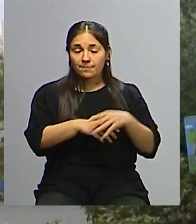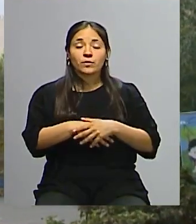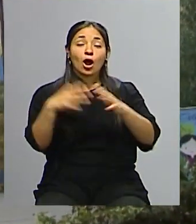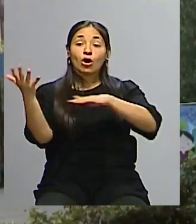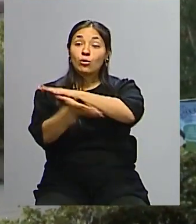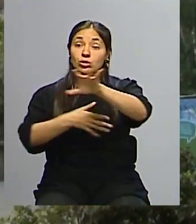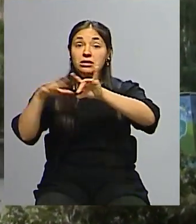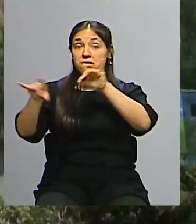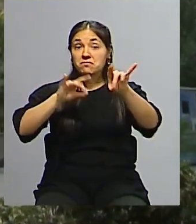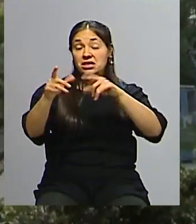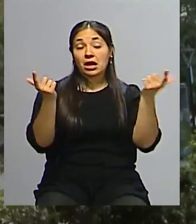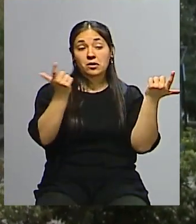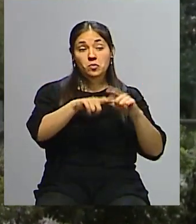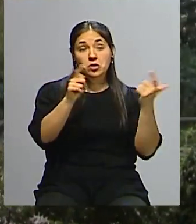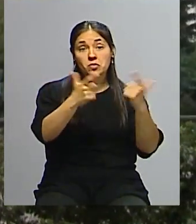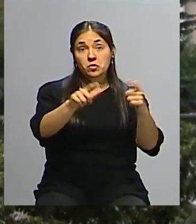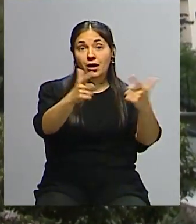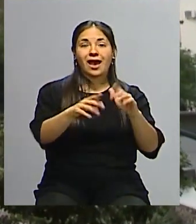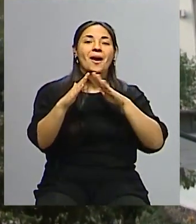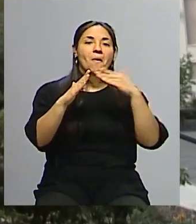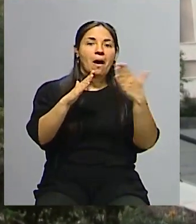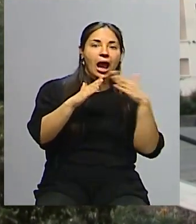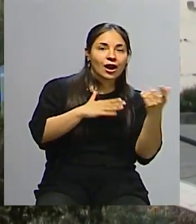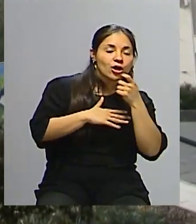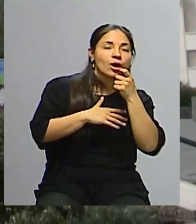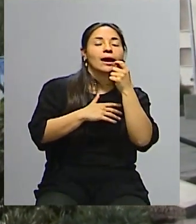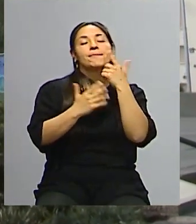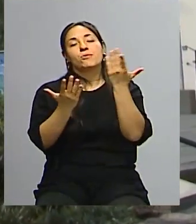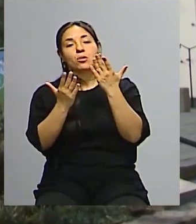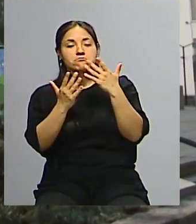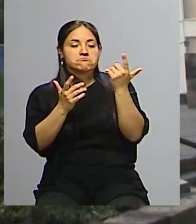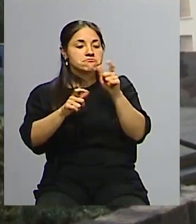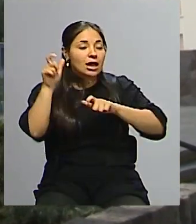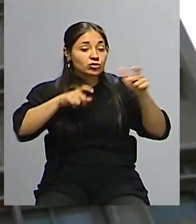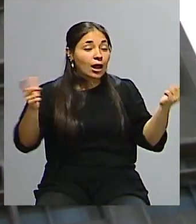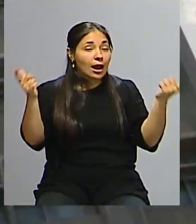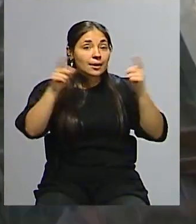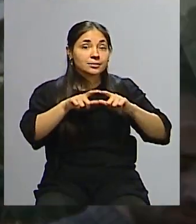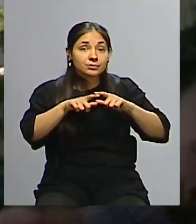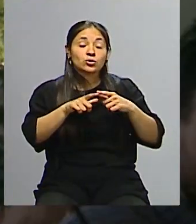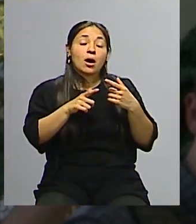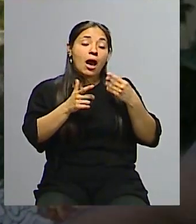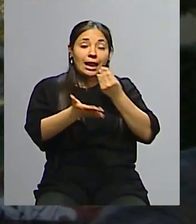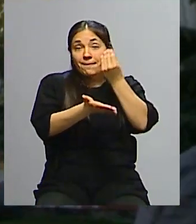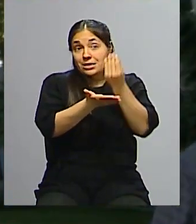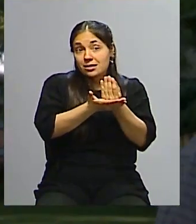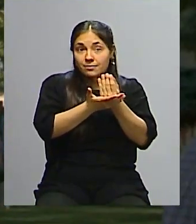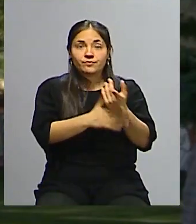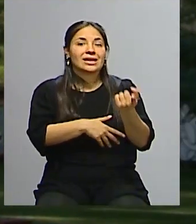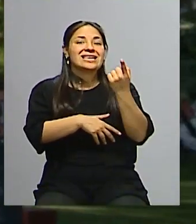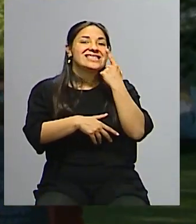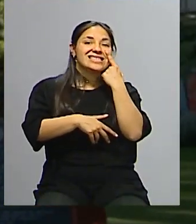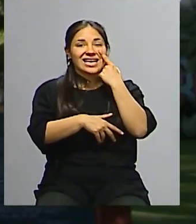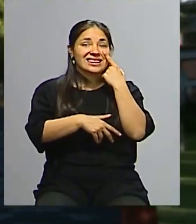comunidad a distintas reuniones barriales, de uniones vecinales, con un representante a decirle al